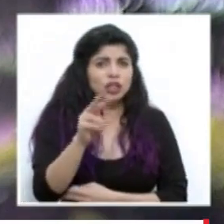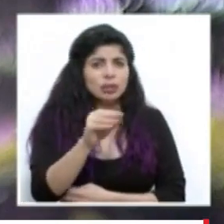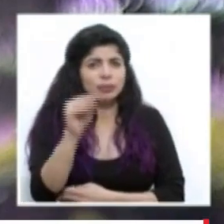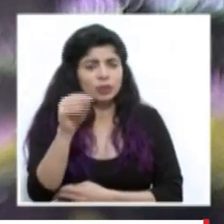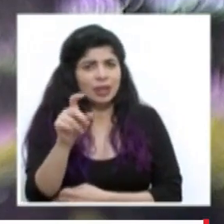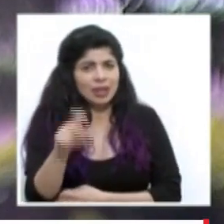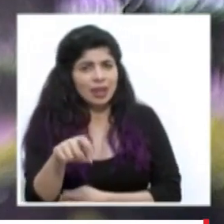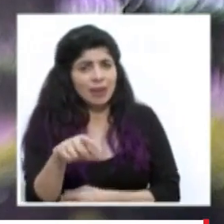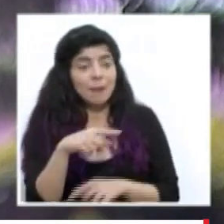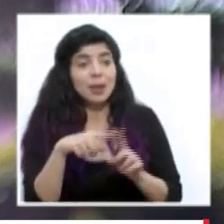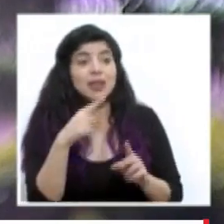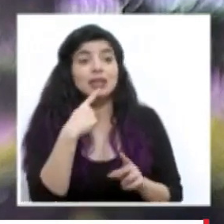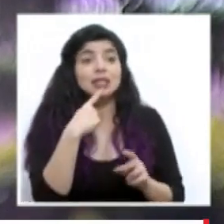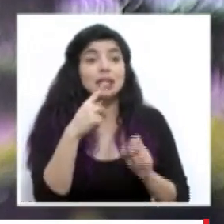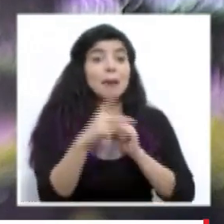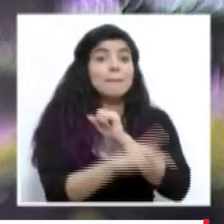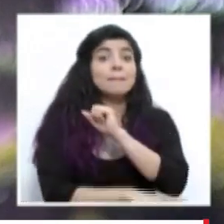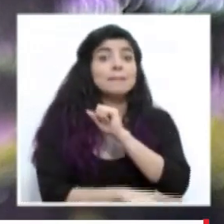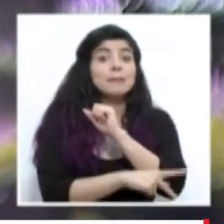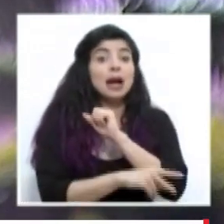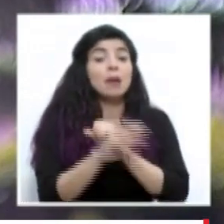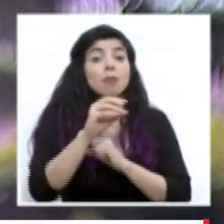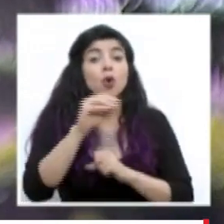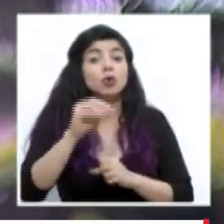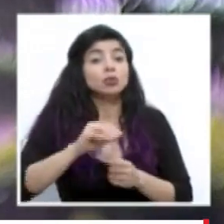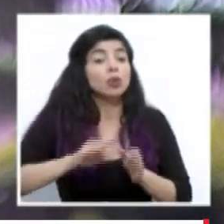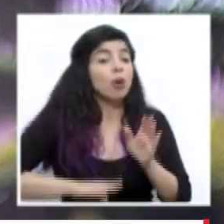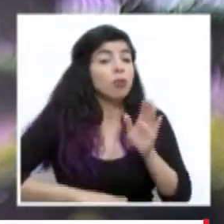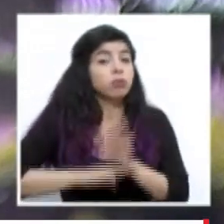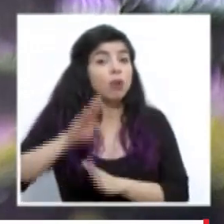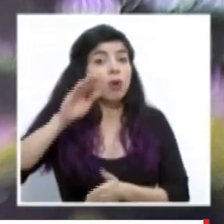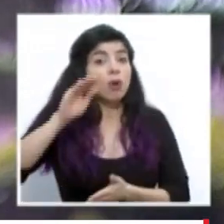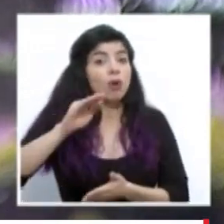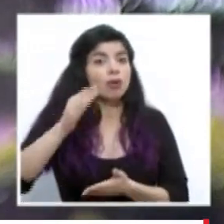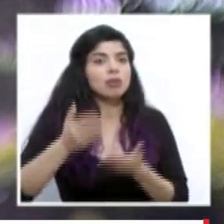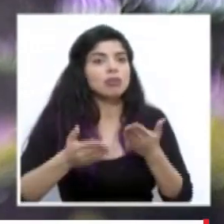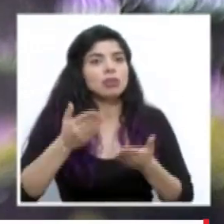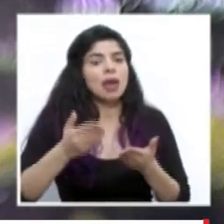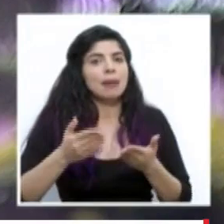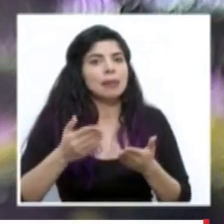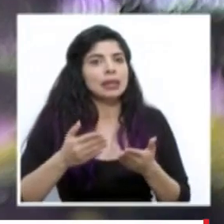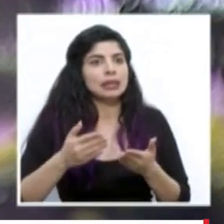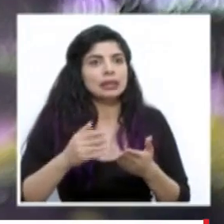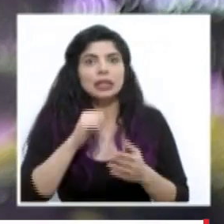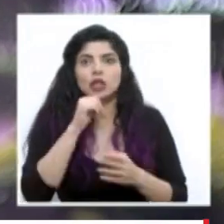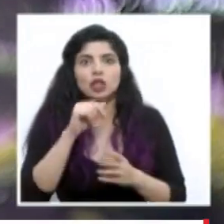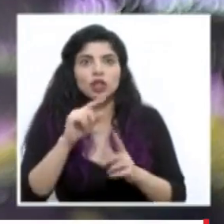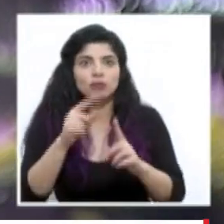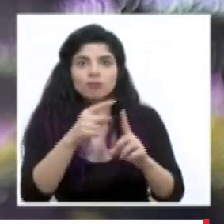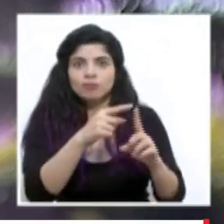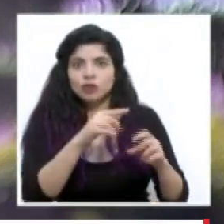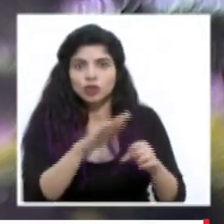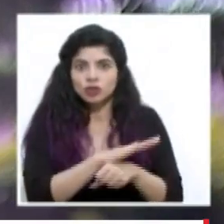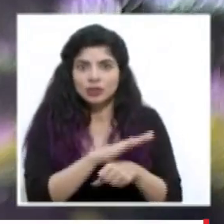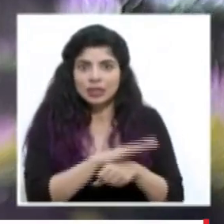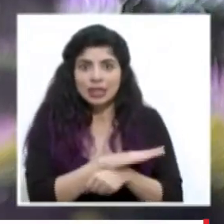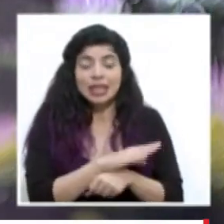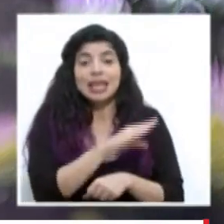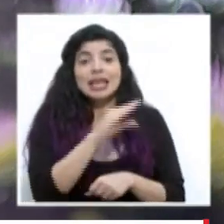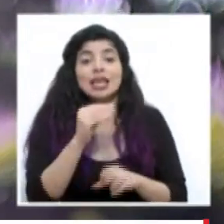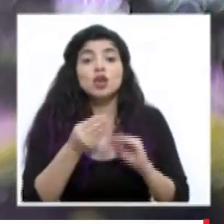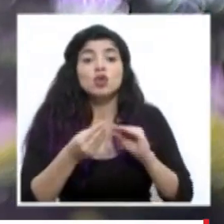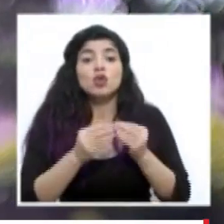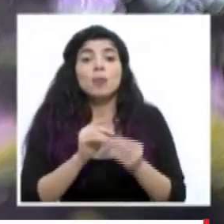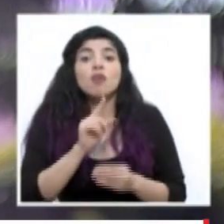12%. Dice que países que tengan porcentajes muy altos puede ser que no están haciendo pruebas suficientes, y por otro lado que el